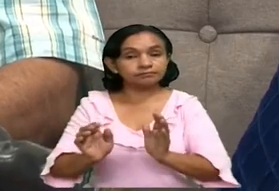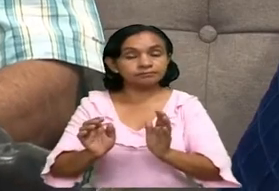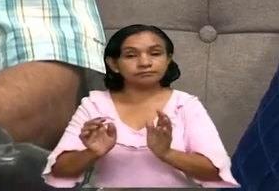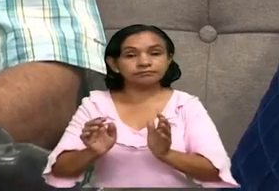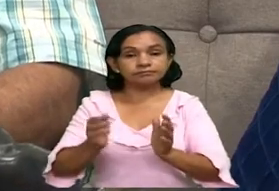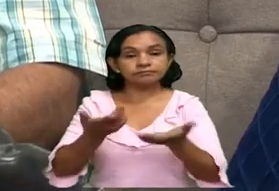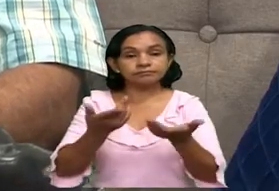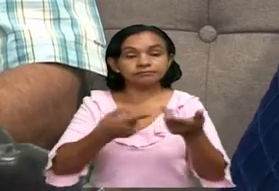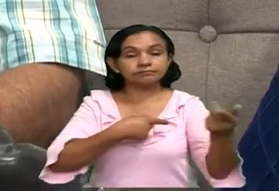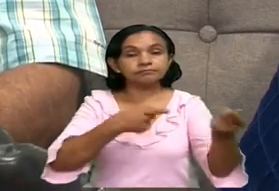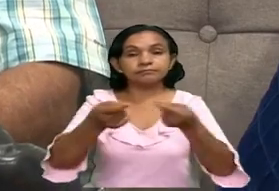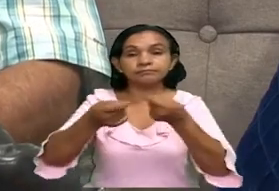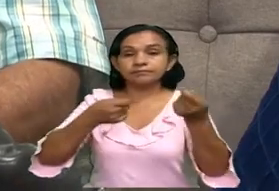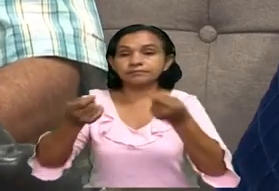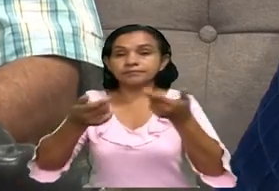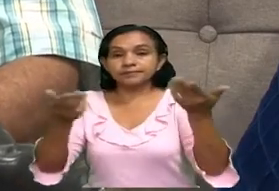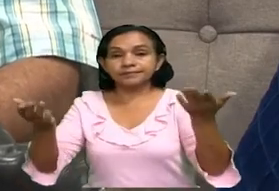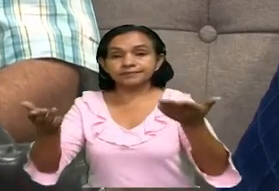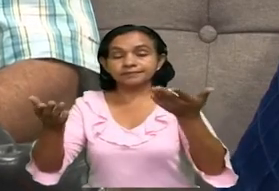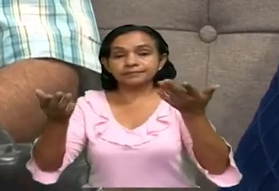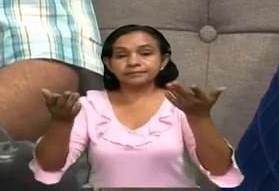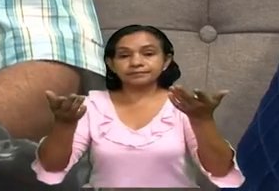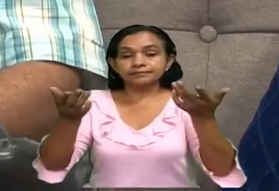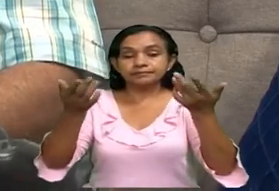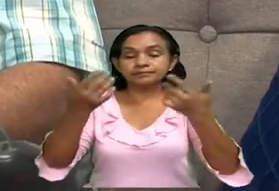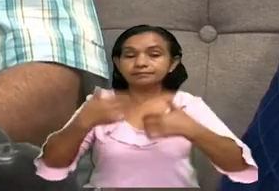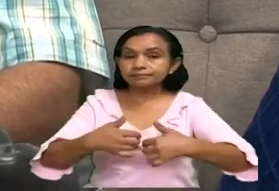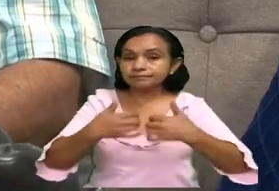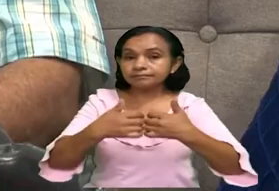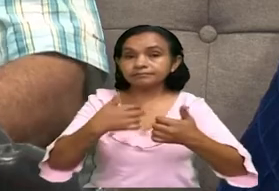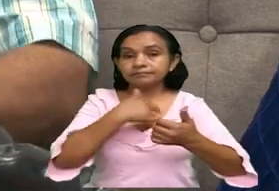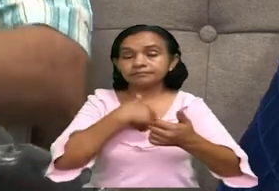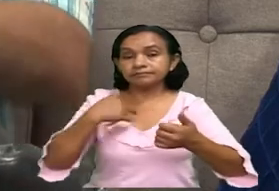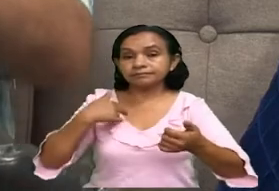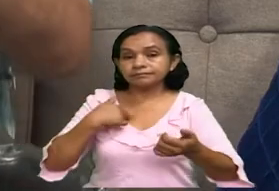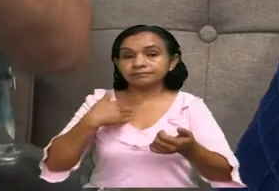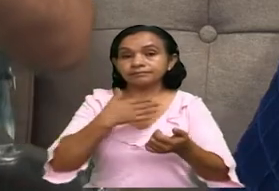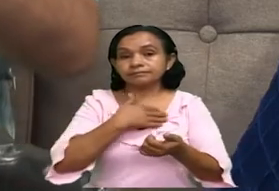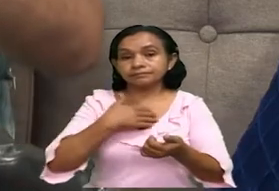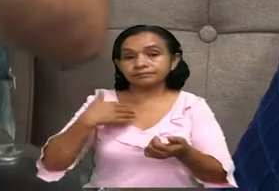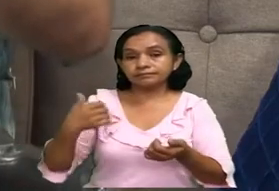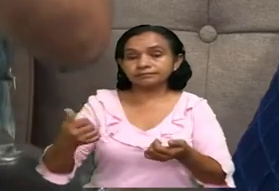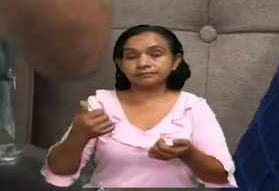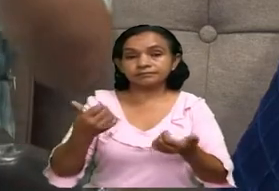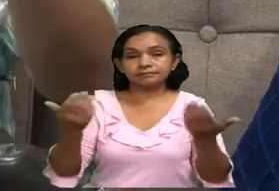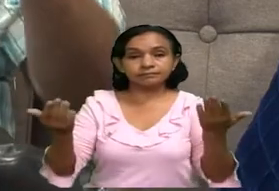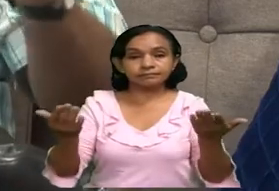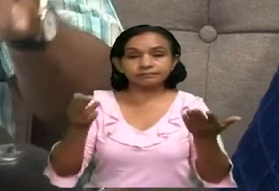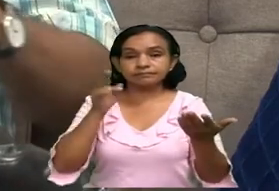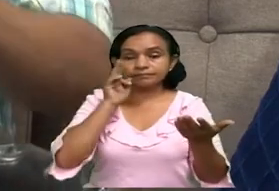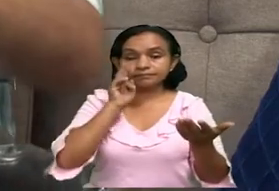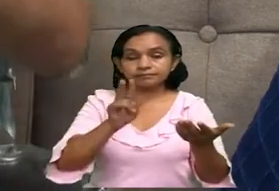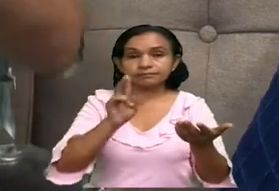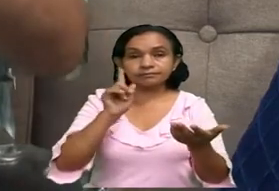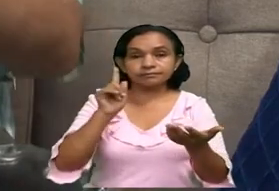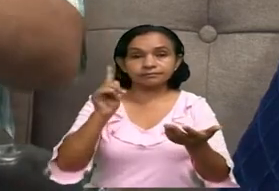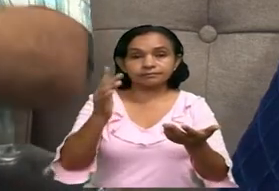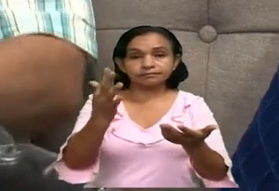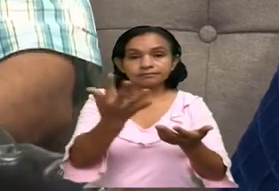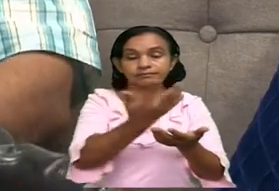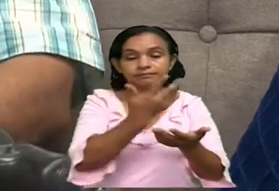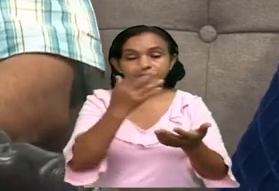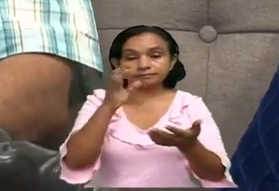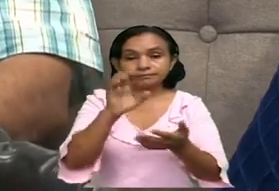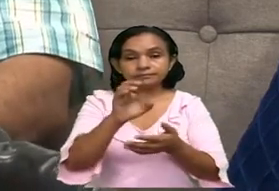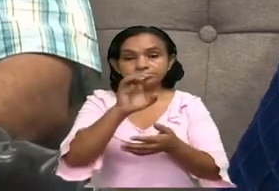de comercialización, de industrialización. O sea, mejorar, si vos te fijas, en casi todos los ejes que